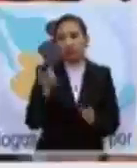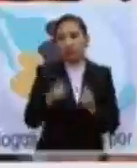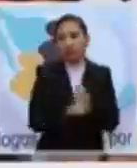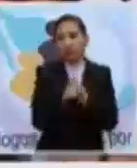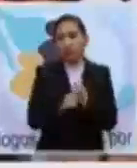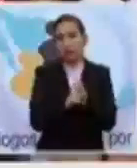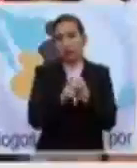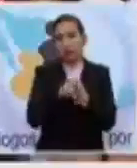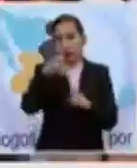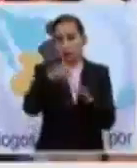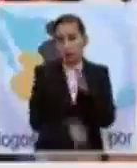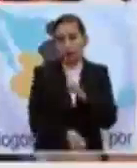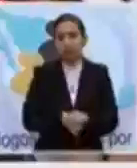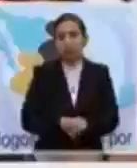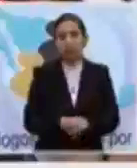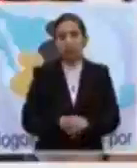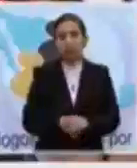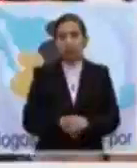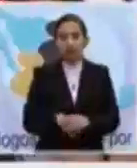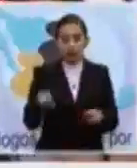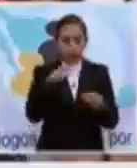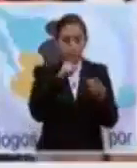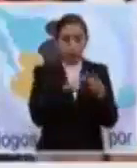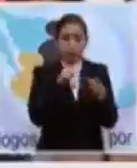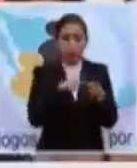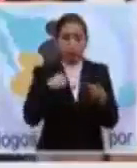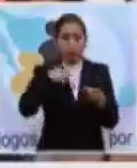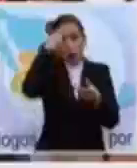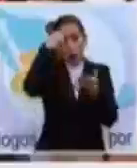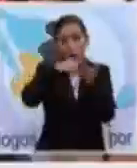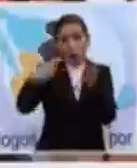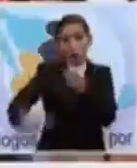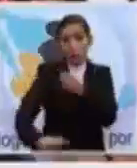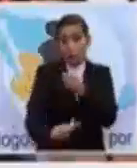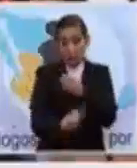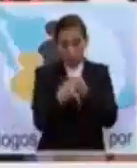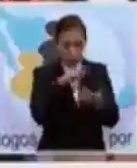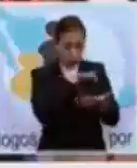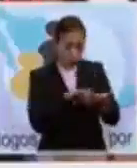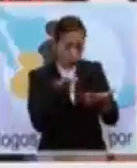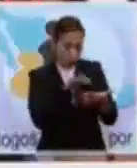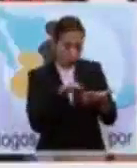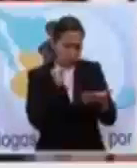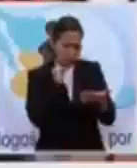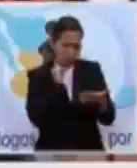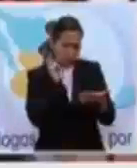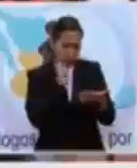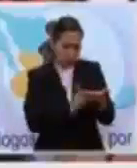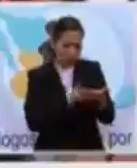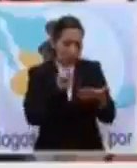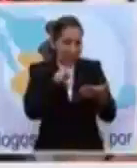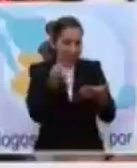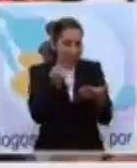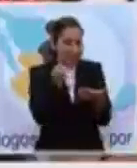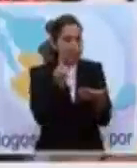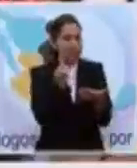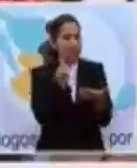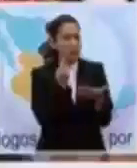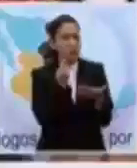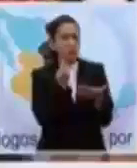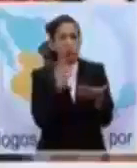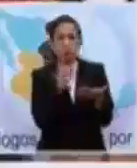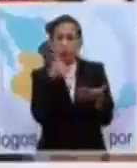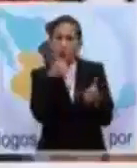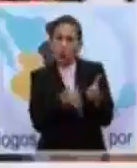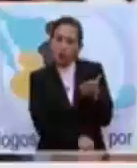problema muy de fondo. Segundo, me parece a mí que la pregunta que usted leyó, senadora, está planteada